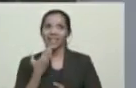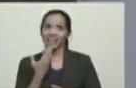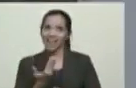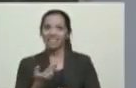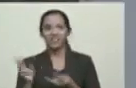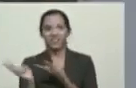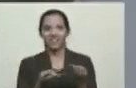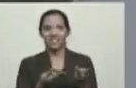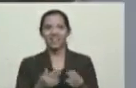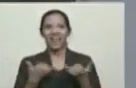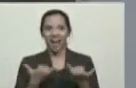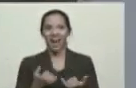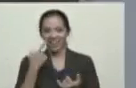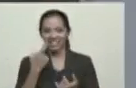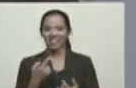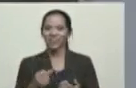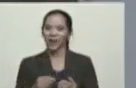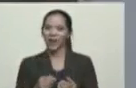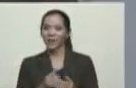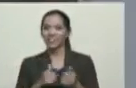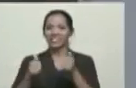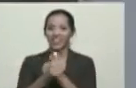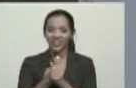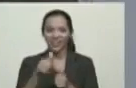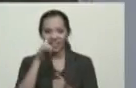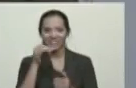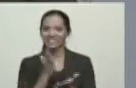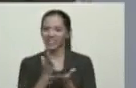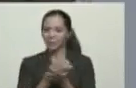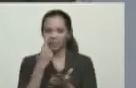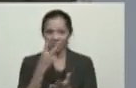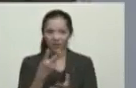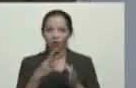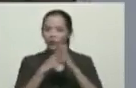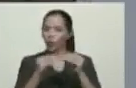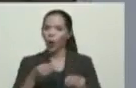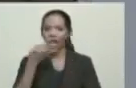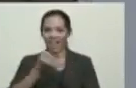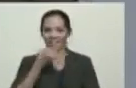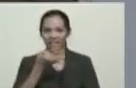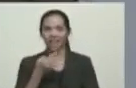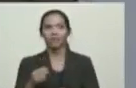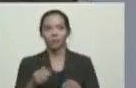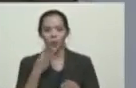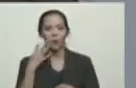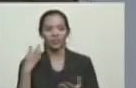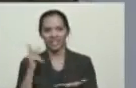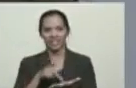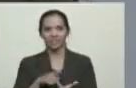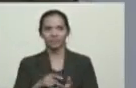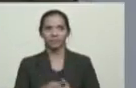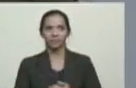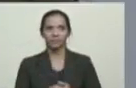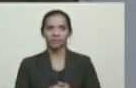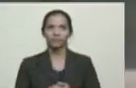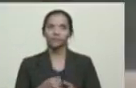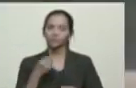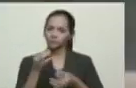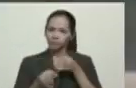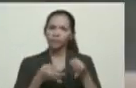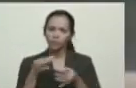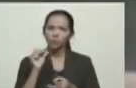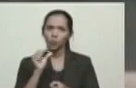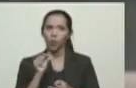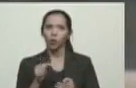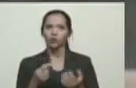sí te veo del otro lado de la cámara, ¿no? Porque siempre estoy viéndote todas las tardes. Muy orgulloso de estar aquí. Paul, cuéntanos un poco tu